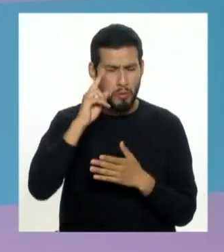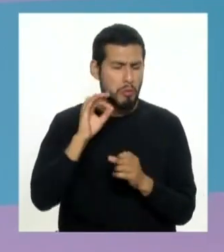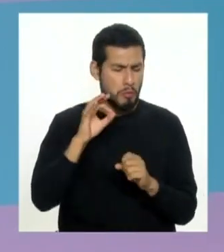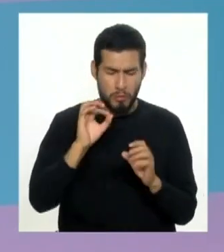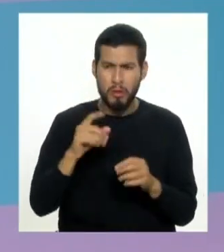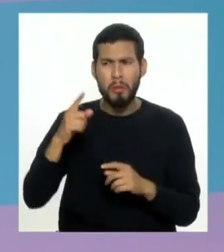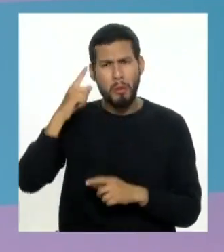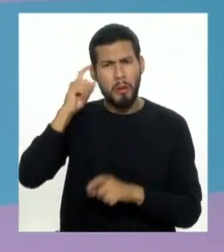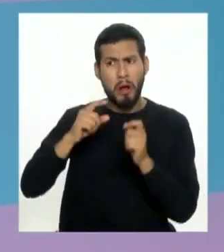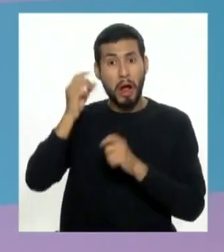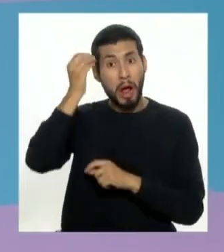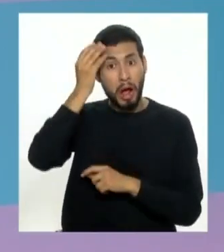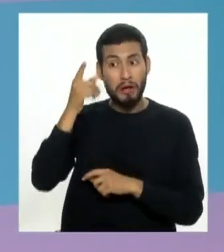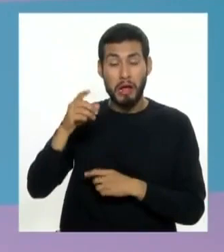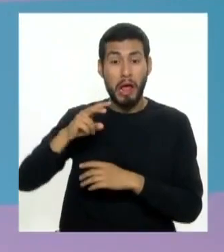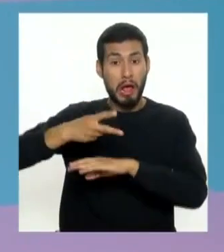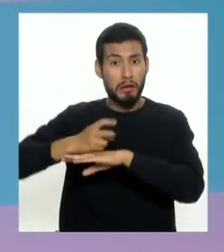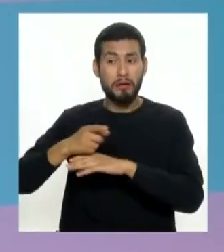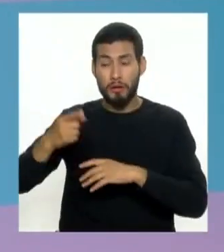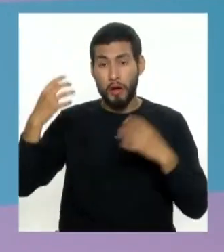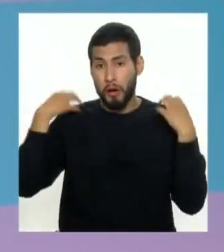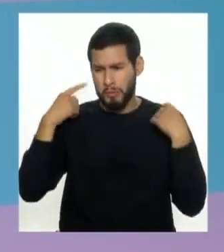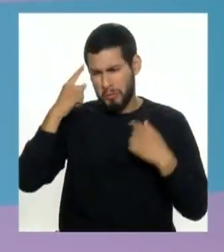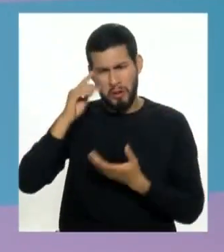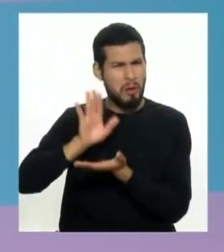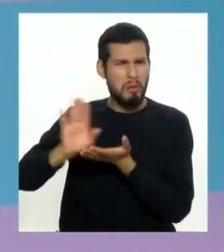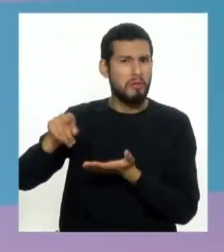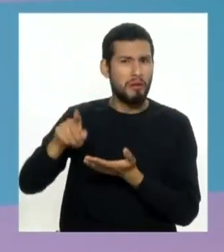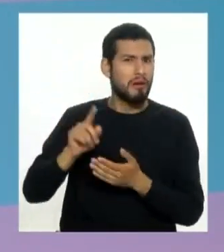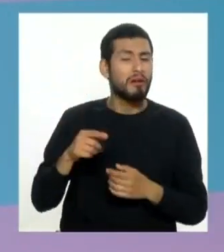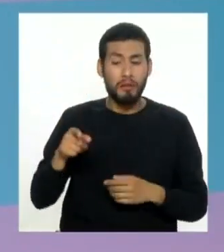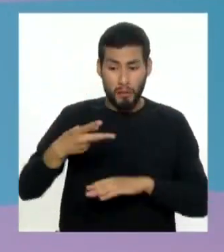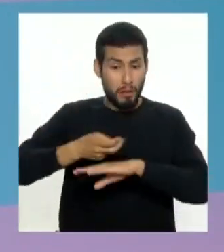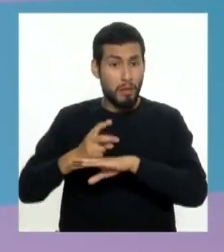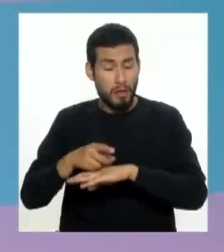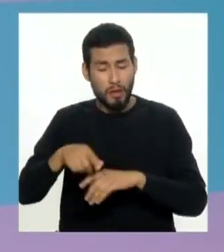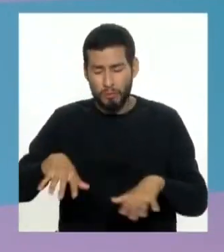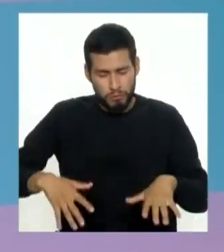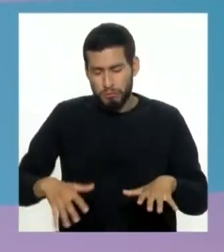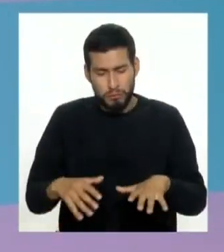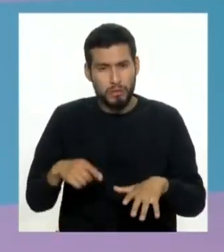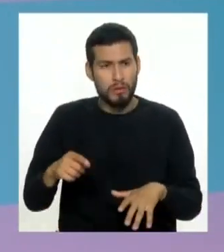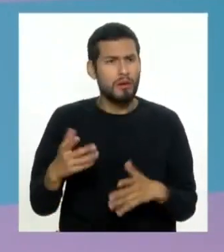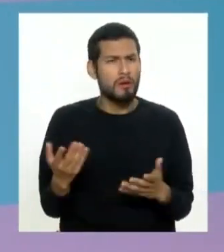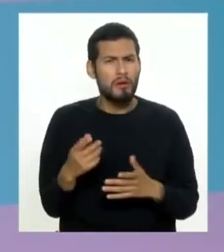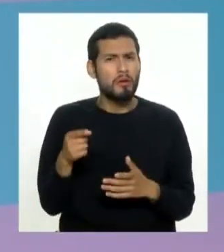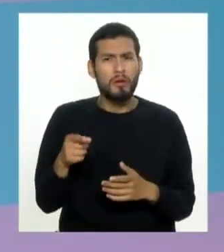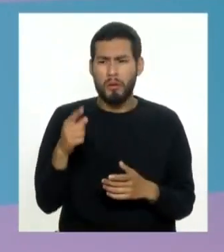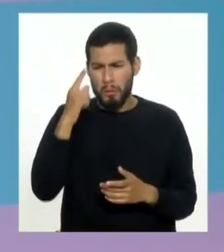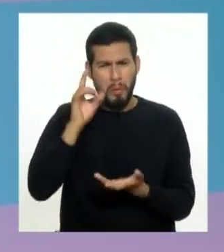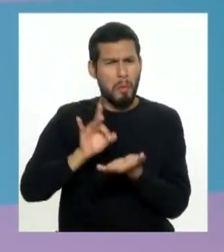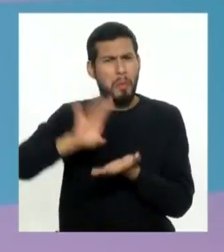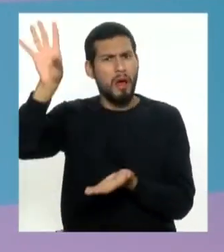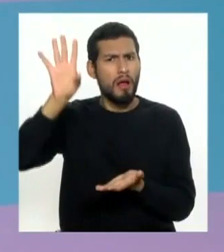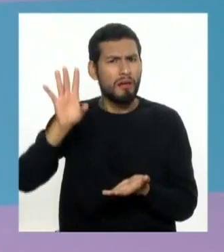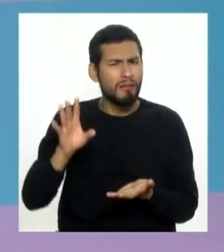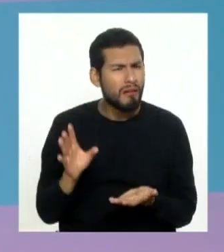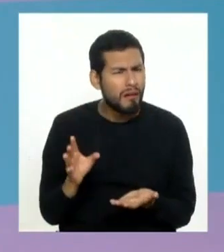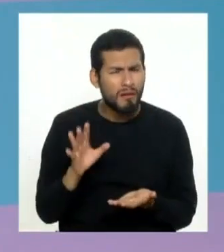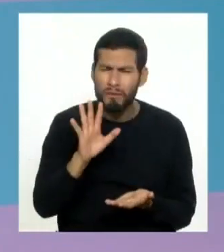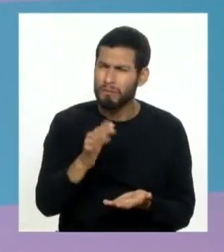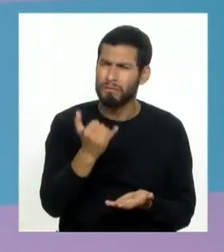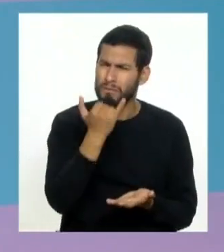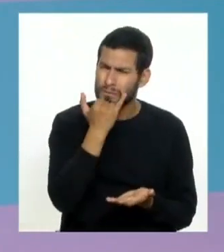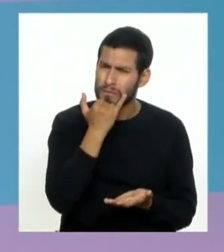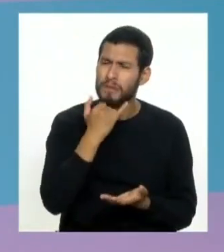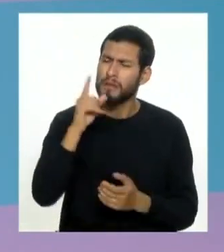epilepsia. Una persona, por ejemplo, que trabaja en oficina y tiene una convulsión durante el trabajo, generalmente suele ser despedida y eso está mal. Así es. Hay que luchar